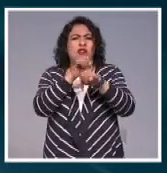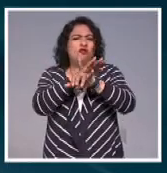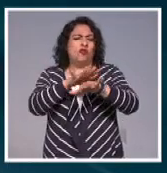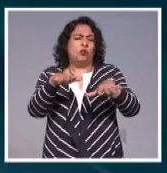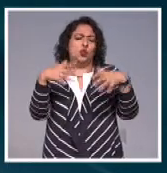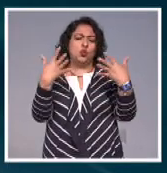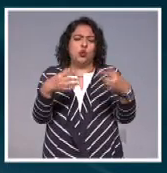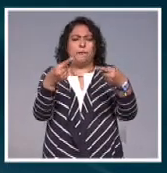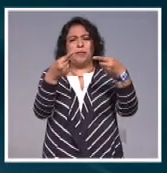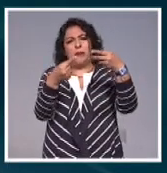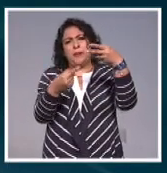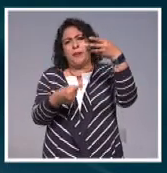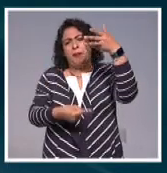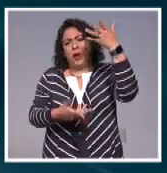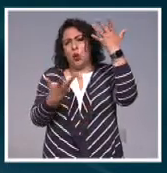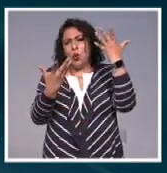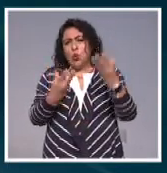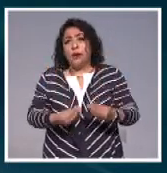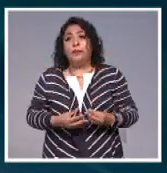informativos.